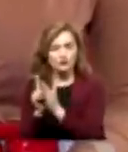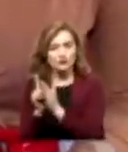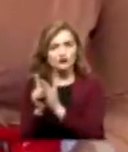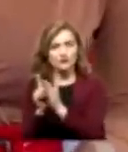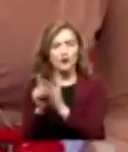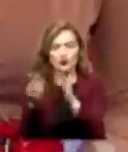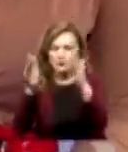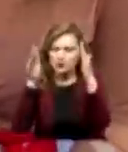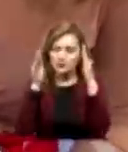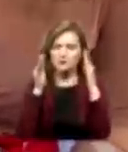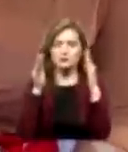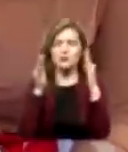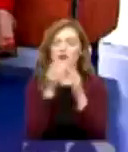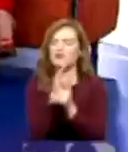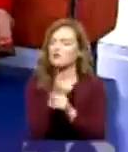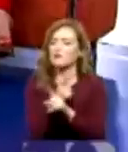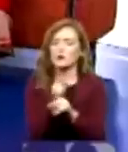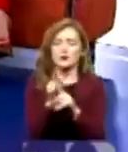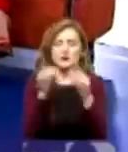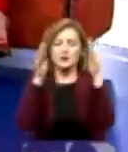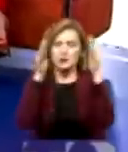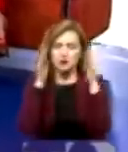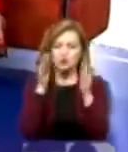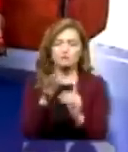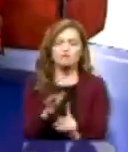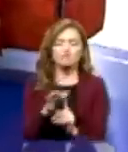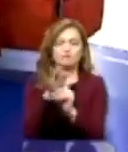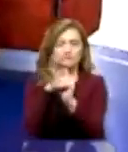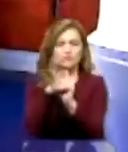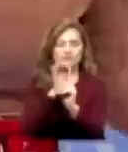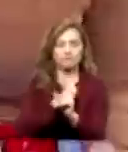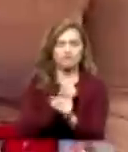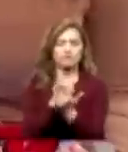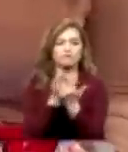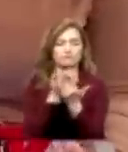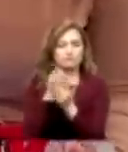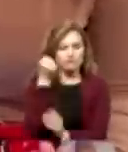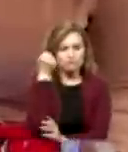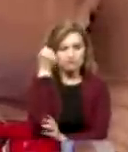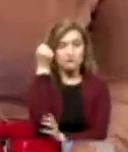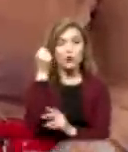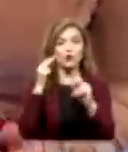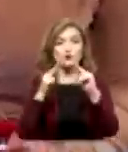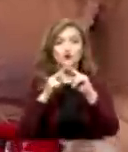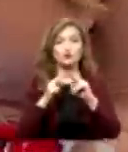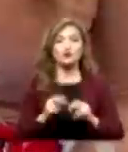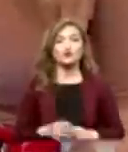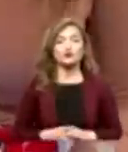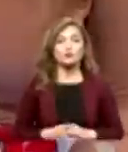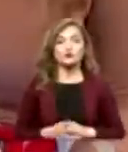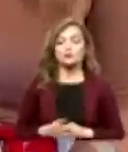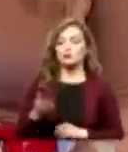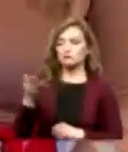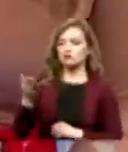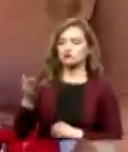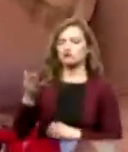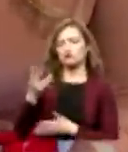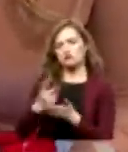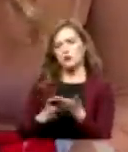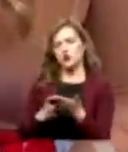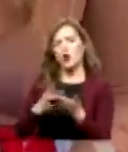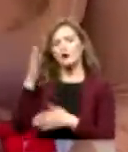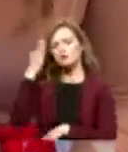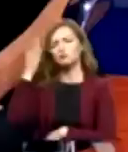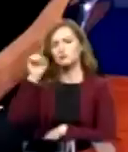tienen que ser atendidas de una manera distinta, ¿no? Hay que exigir nuestros derechos, y para ello hay que conocerlo, ¿no? Conocemos tu caso, sabemos lo que pasó, pero a partir